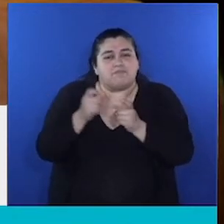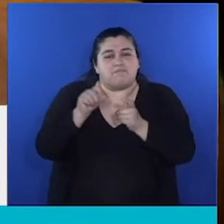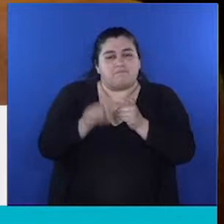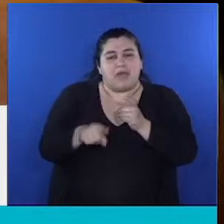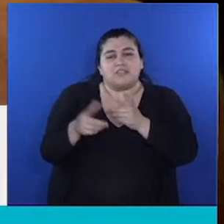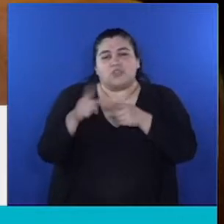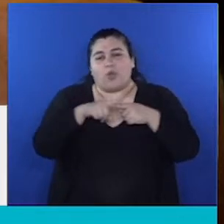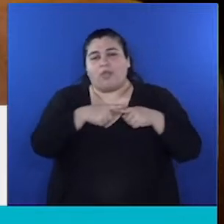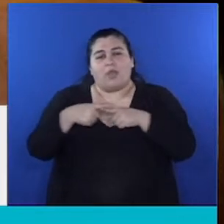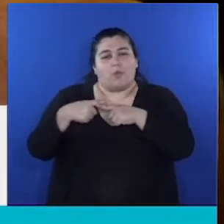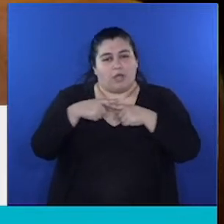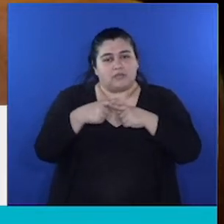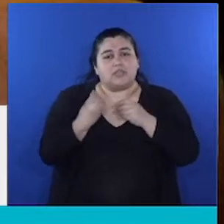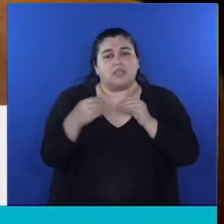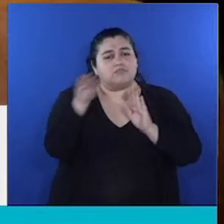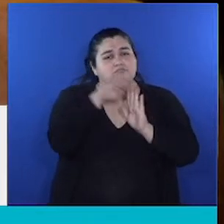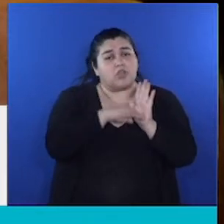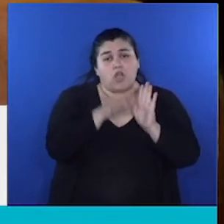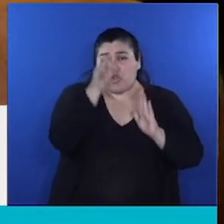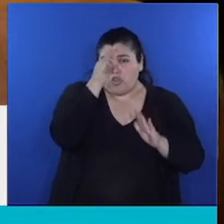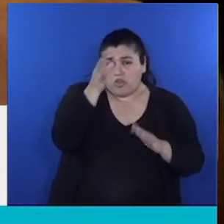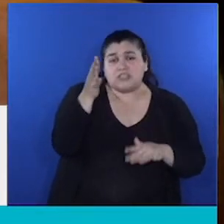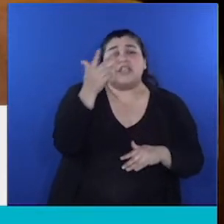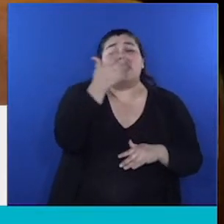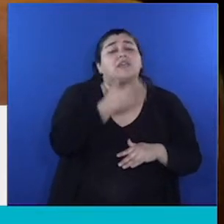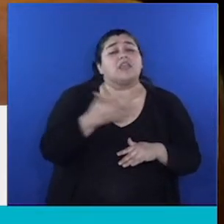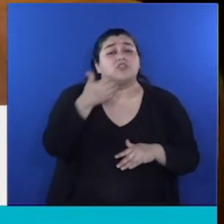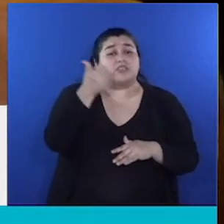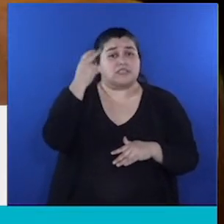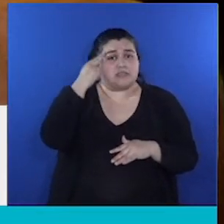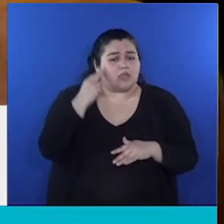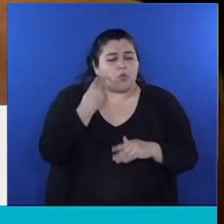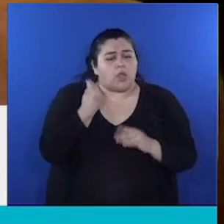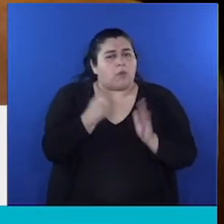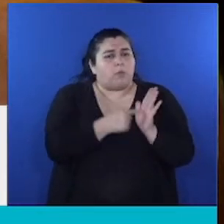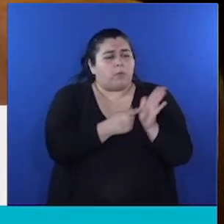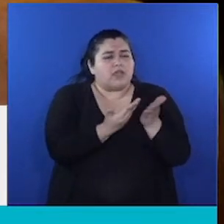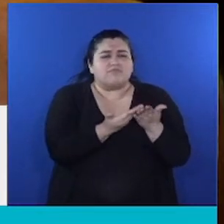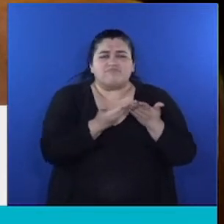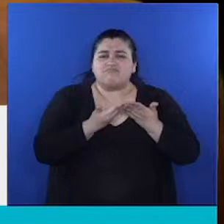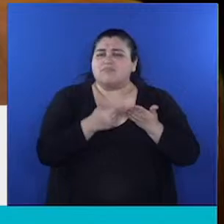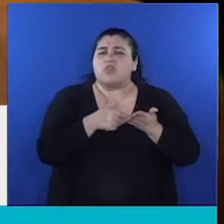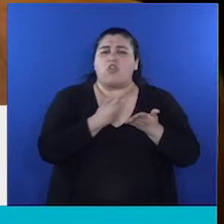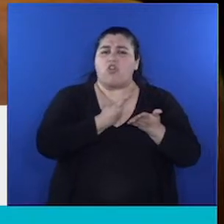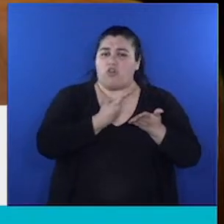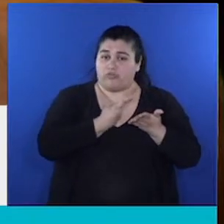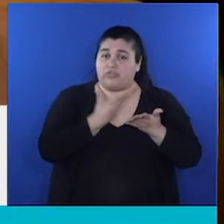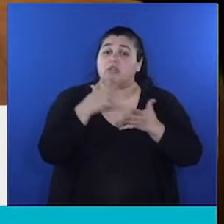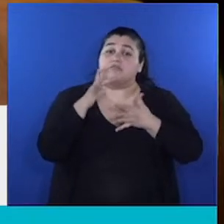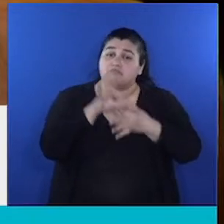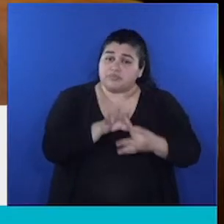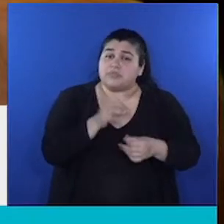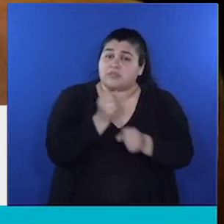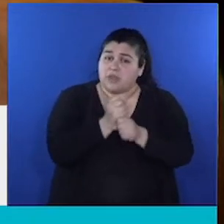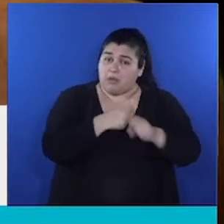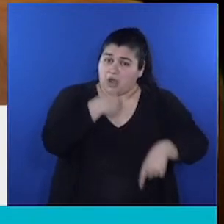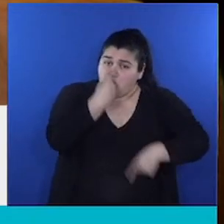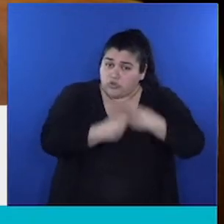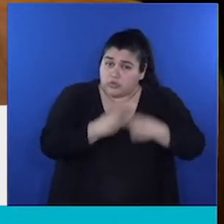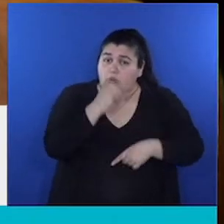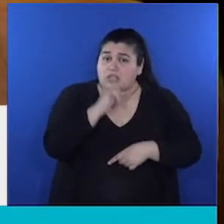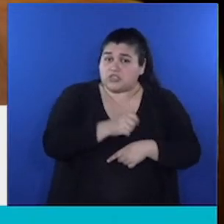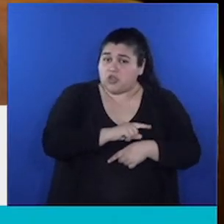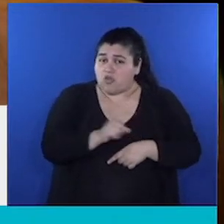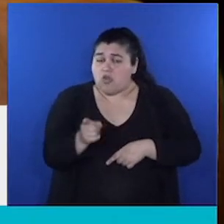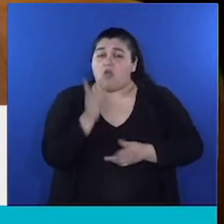quedar esta ley 12.569, que va a seguir siendo la ley con la que vamos a trabajar las situaciones de violencia de niños, niñas